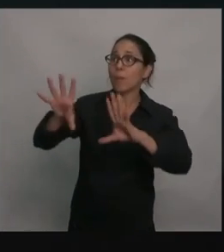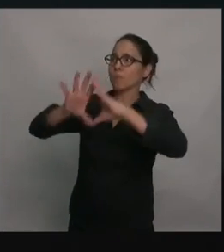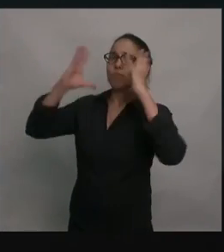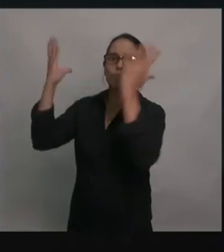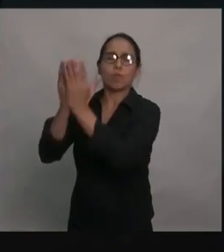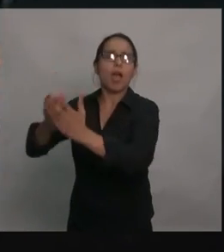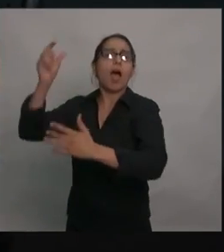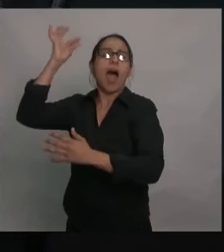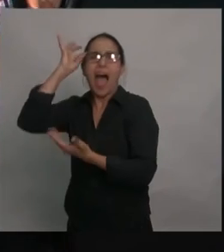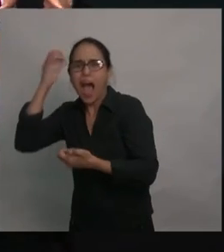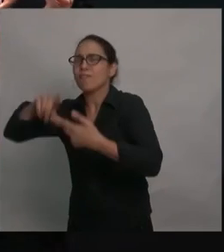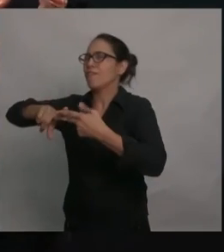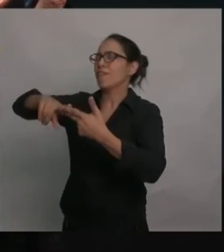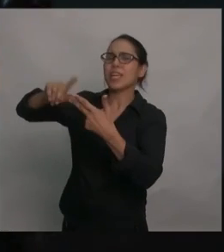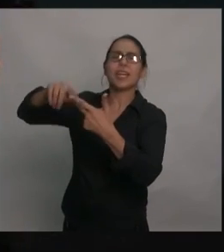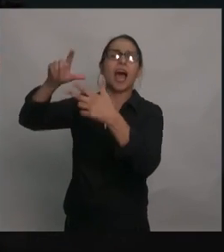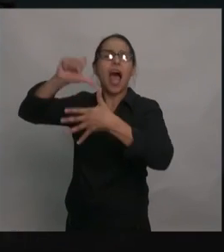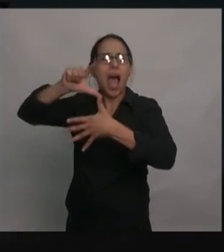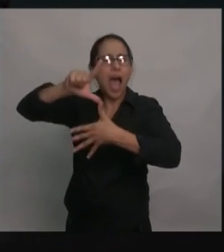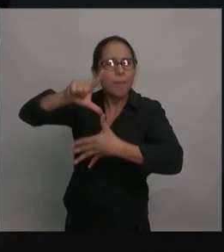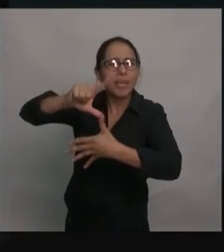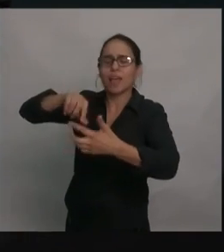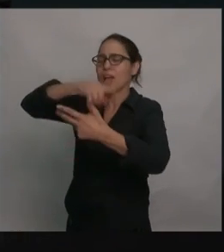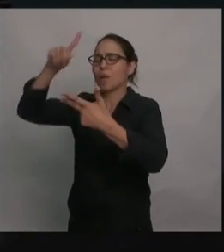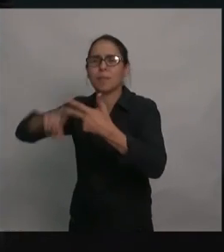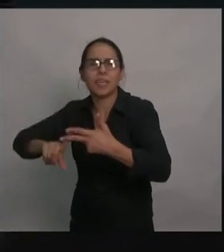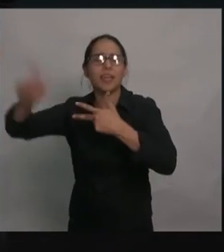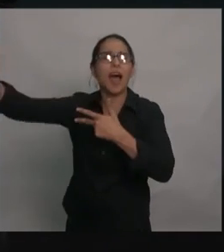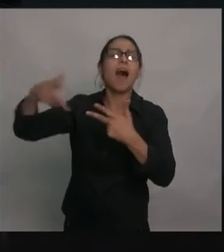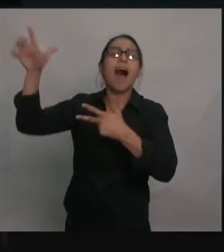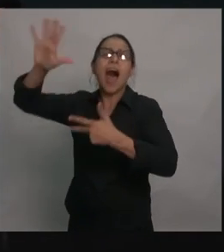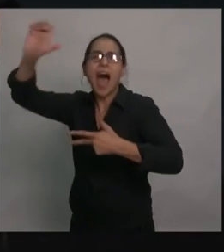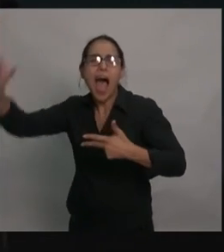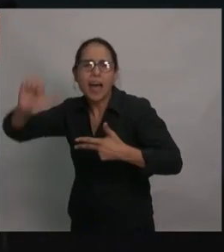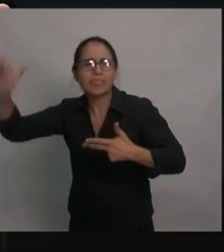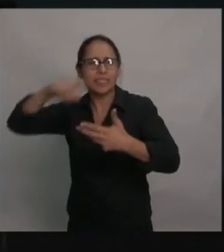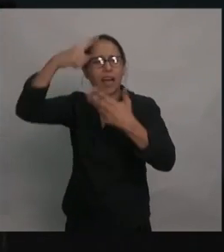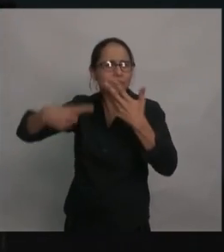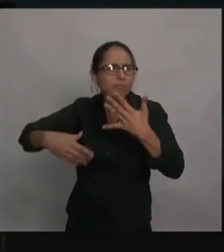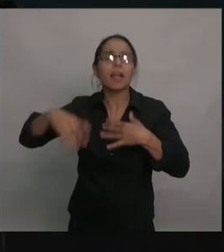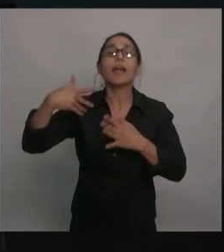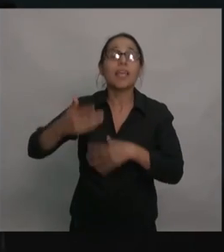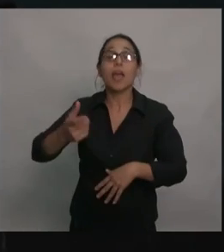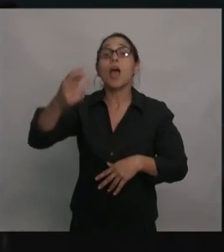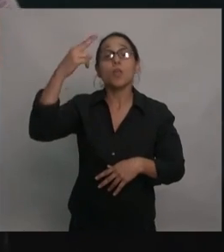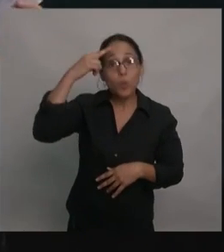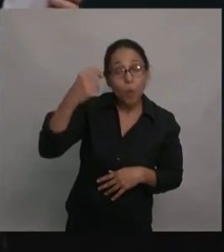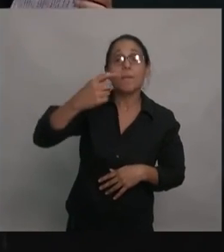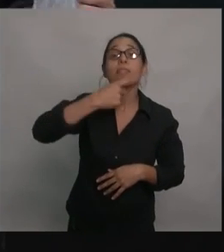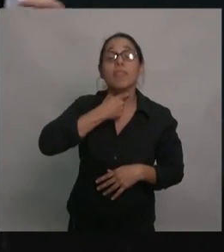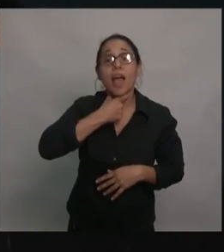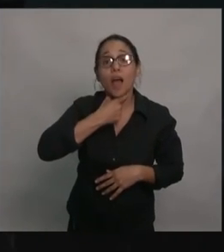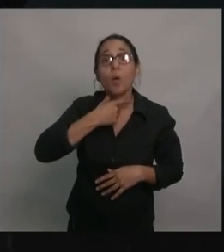África, en Asia, en Europa, en América Latina. 9 de agosto, ¿por qué? Ese día Estados Unidos cometió el segundo